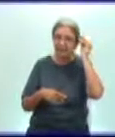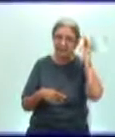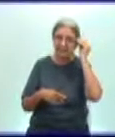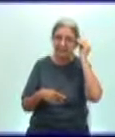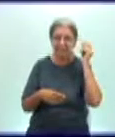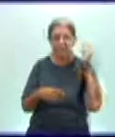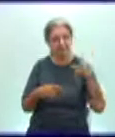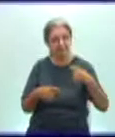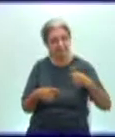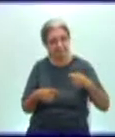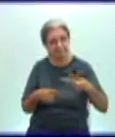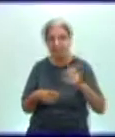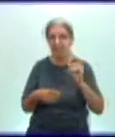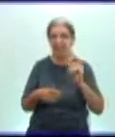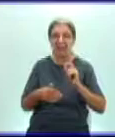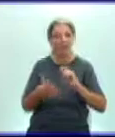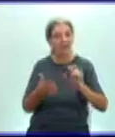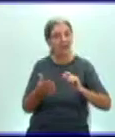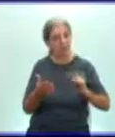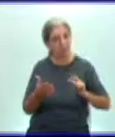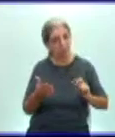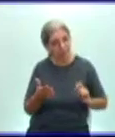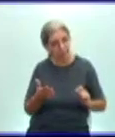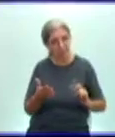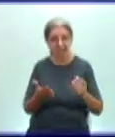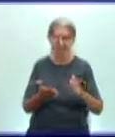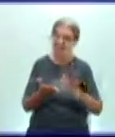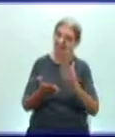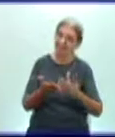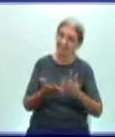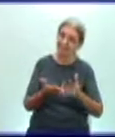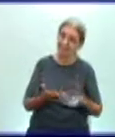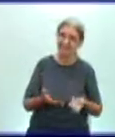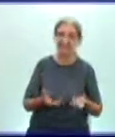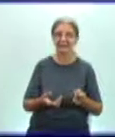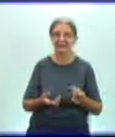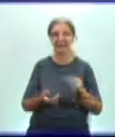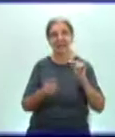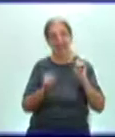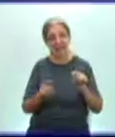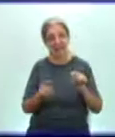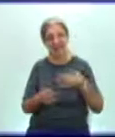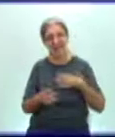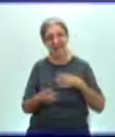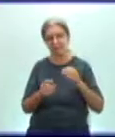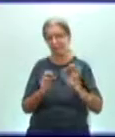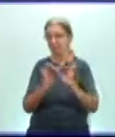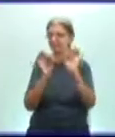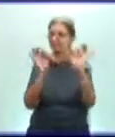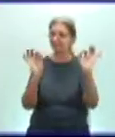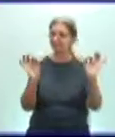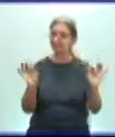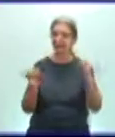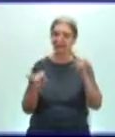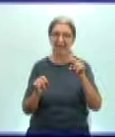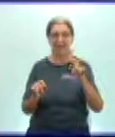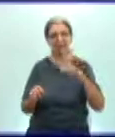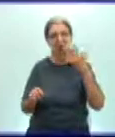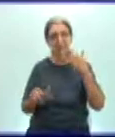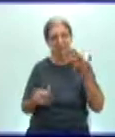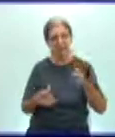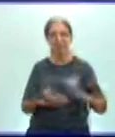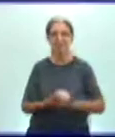a dilucidar, a anotar en su cuaderno de notas. Por tanto, ahí tenemos lo esencial sobre este